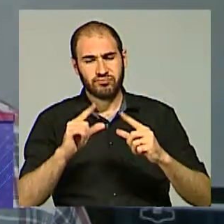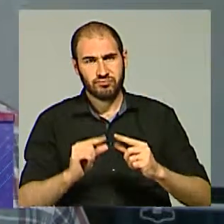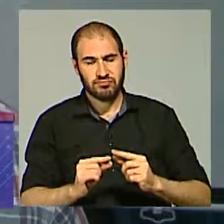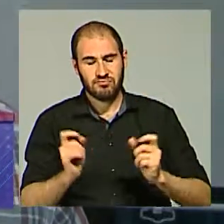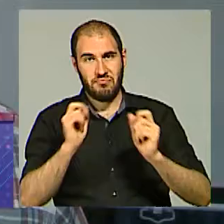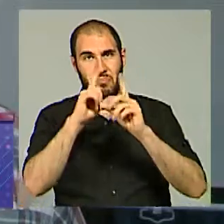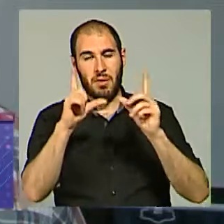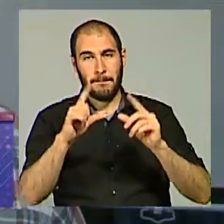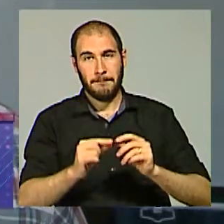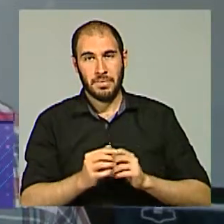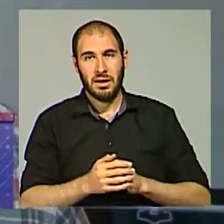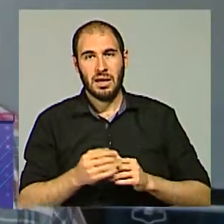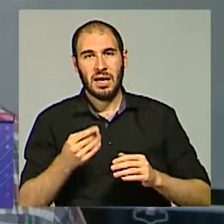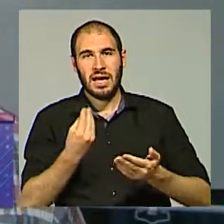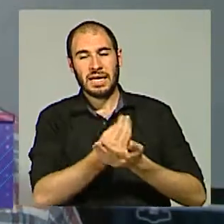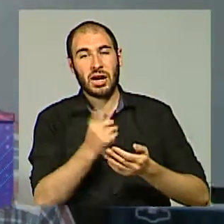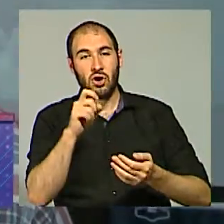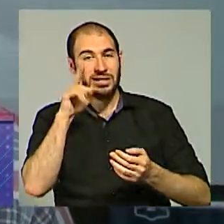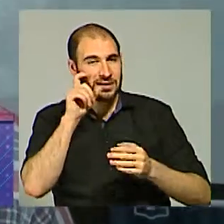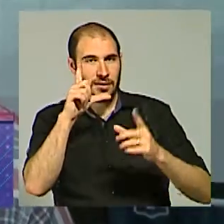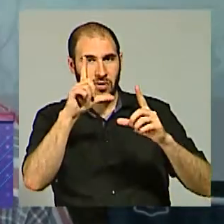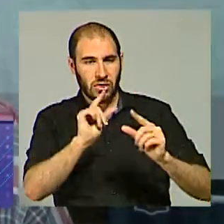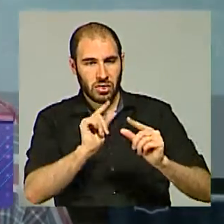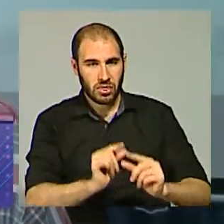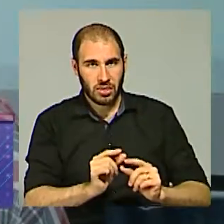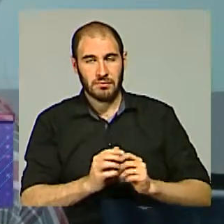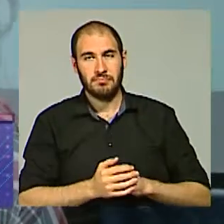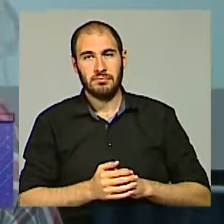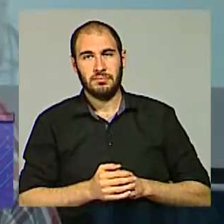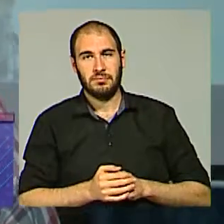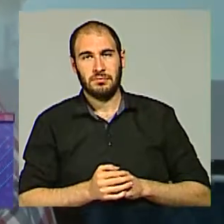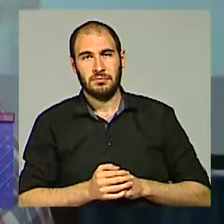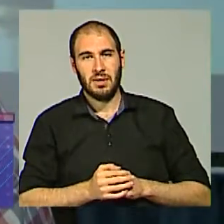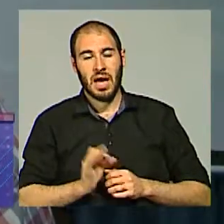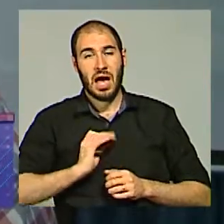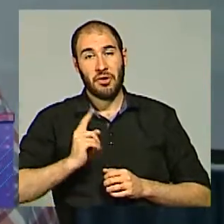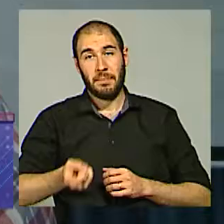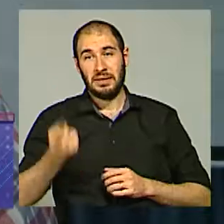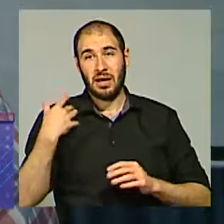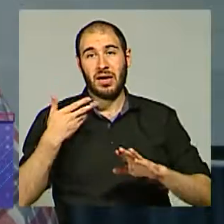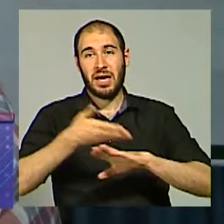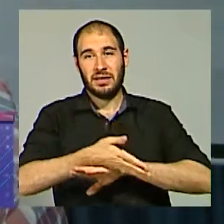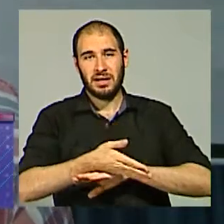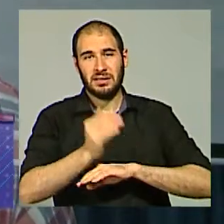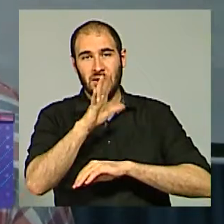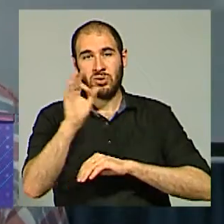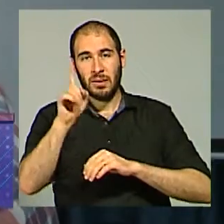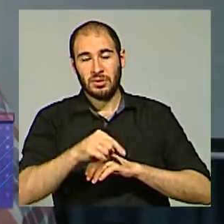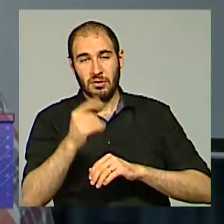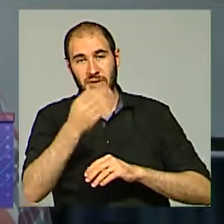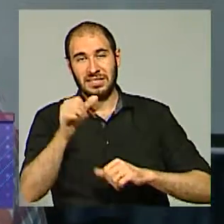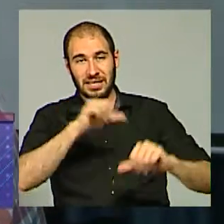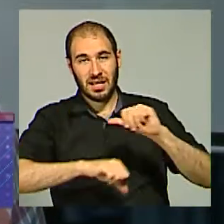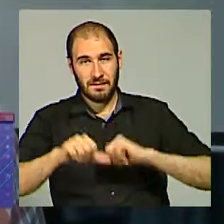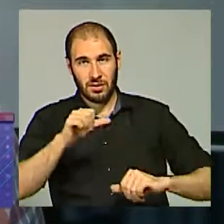increíblemente mayor de ingresos en el conicet estamos hablando de que el año pasado ingresaron un 50 por ciento de los científicos